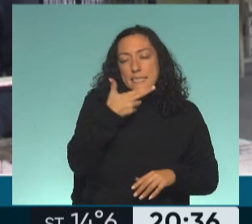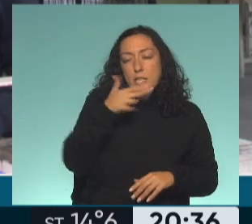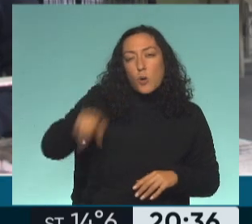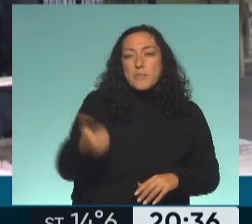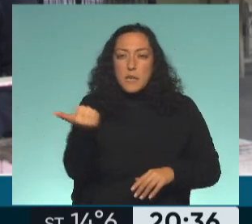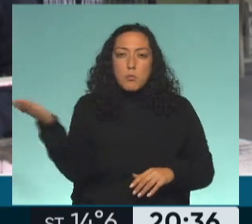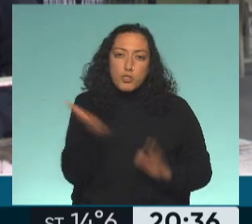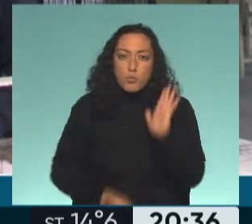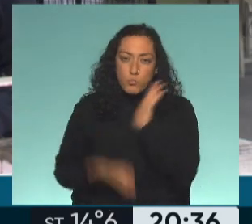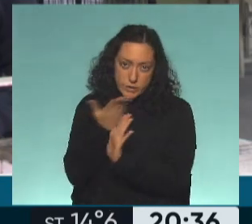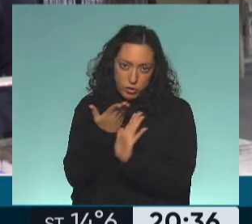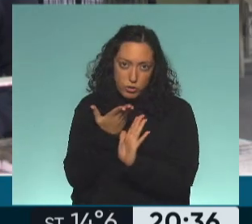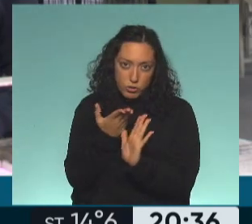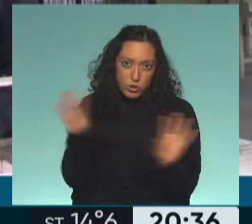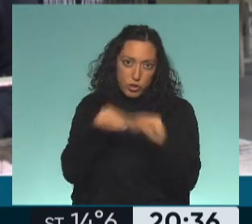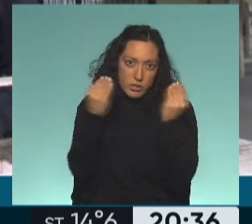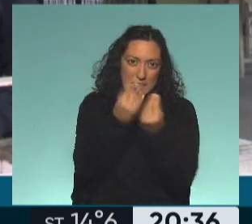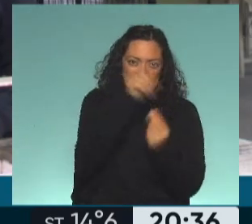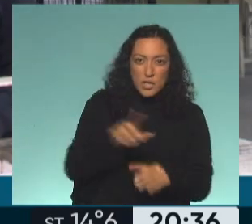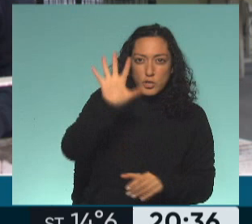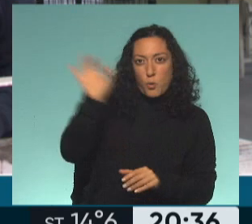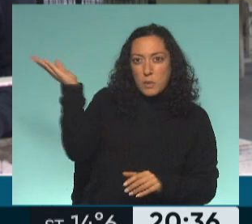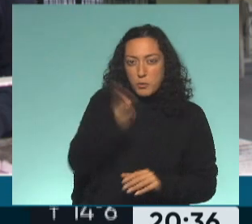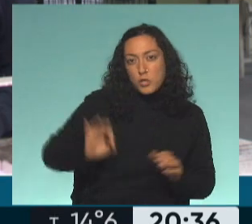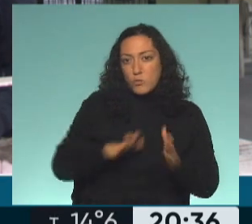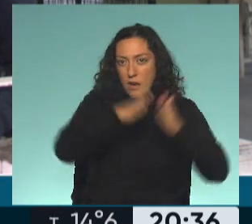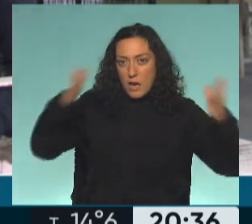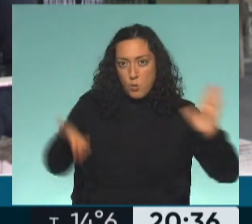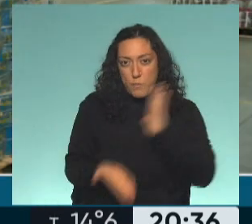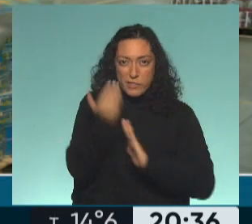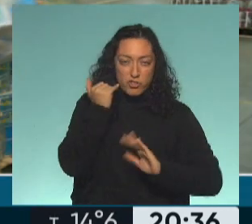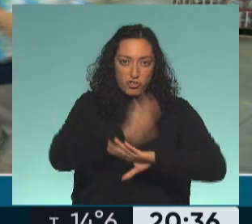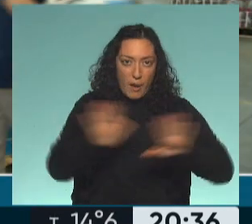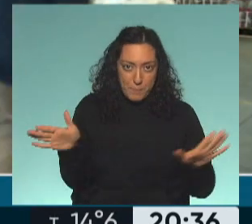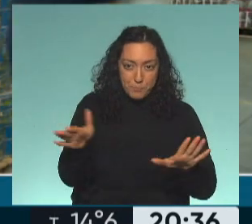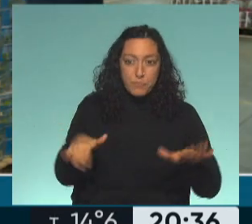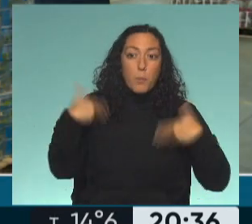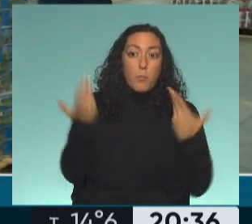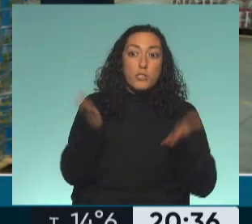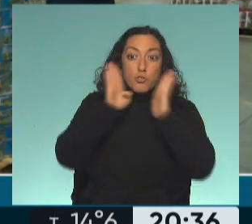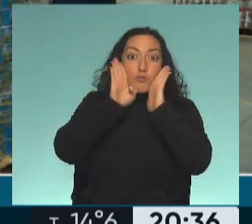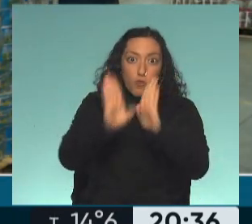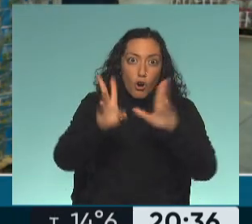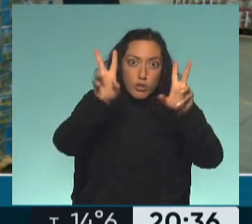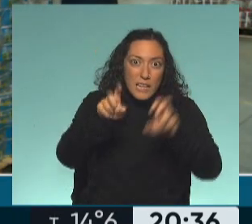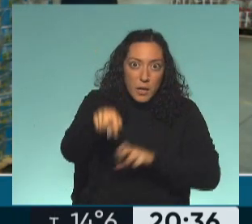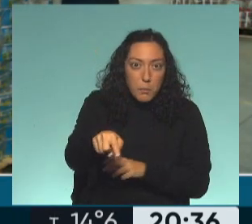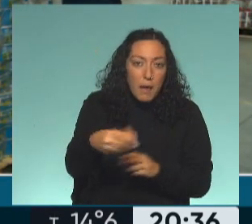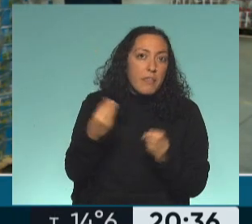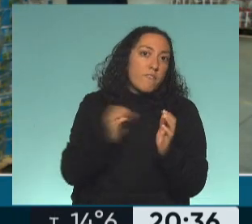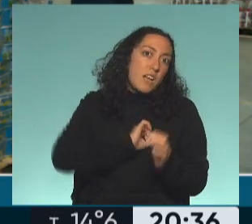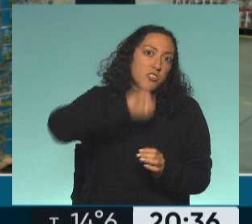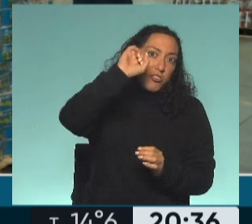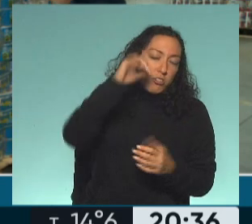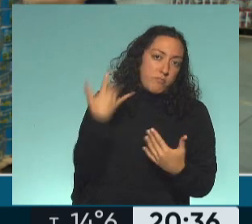17,6%, completando un 150% anual. Es decir, la verdad, el foco en ese tema, en alta inflación,